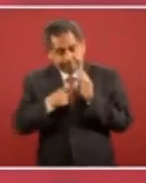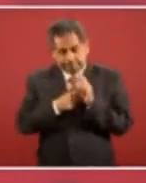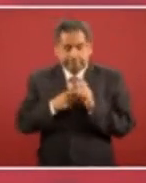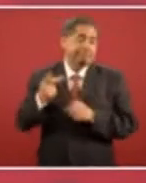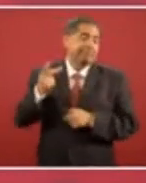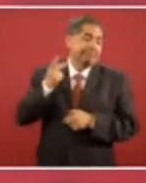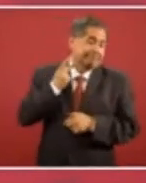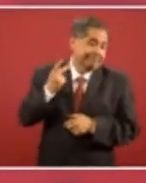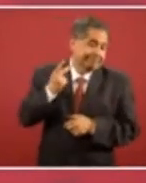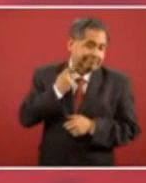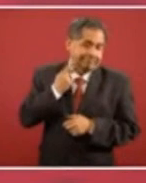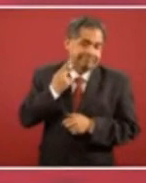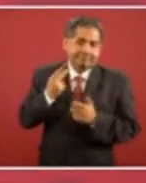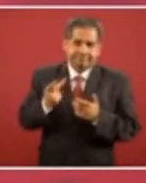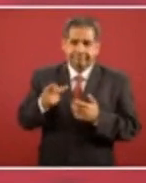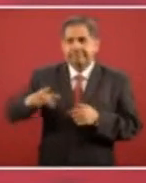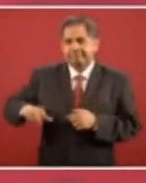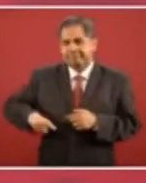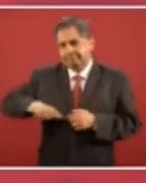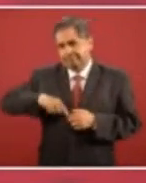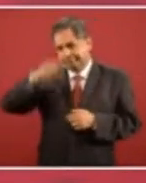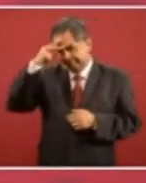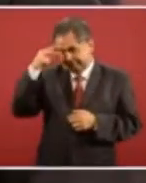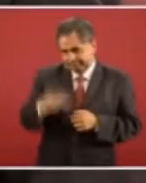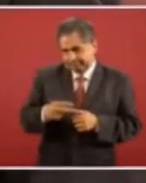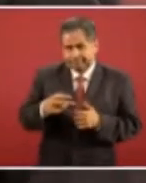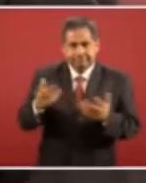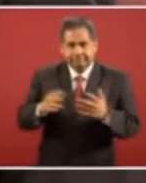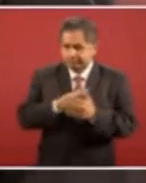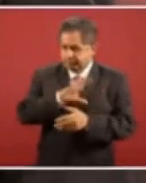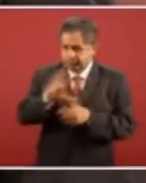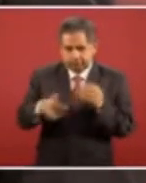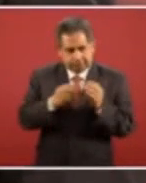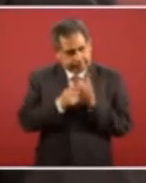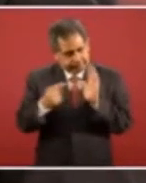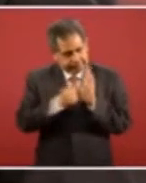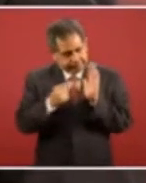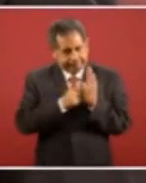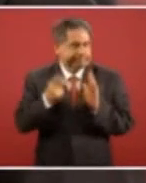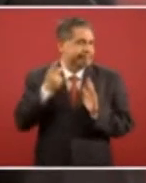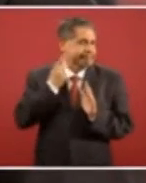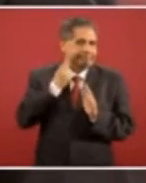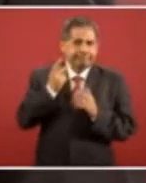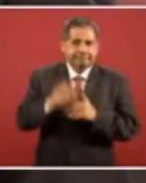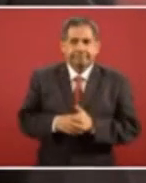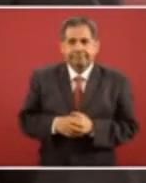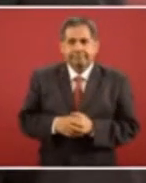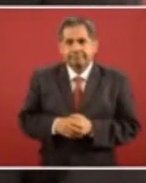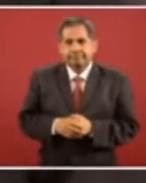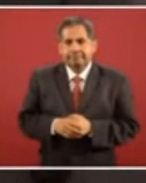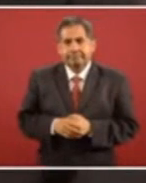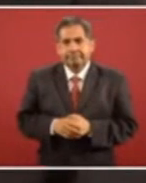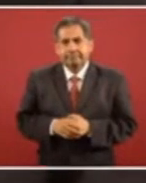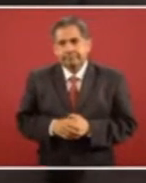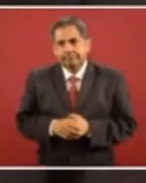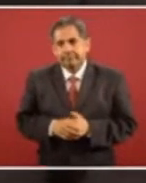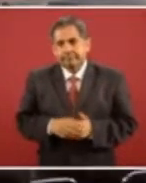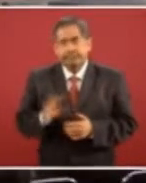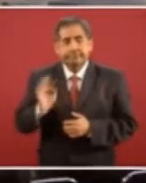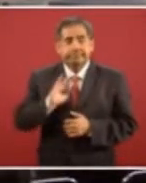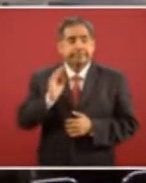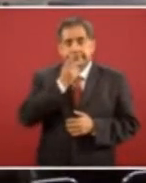política de los Estados Unidos Mexicanos. Todo es político. El que dice